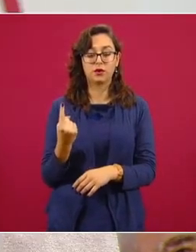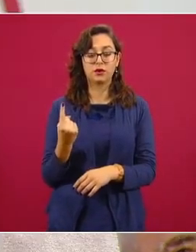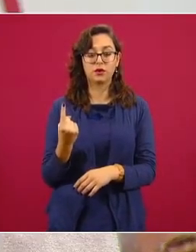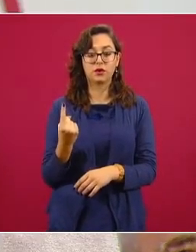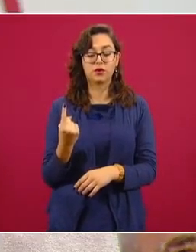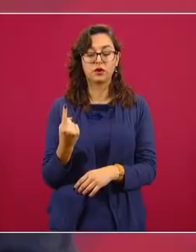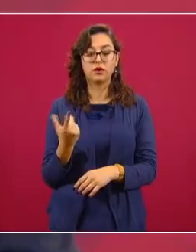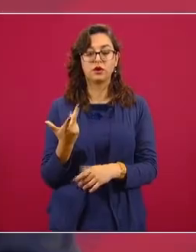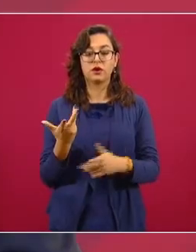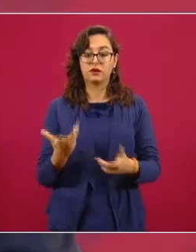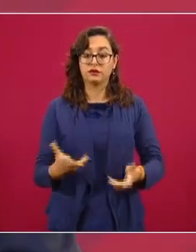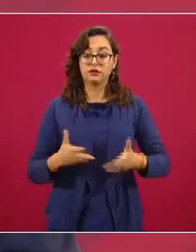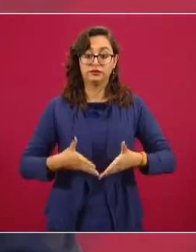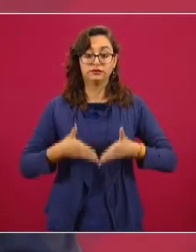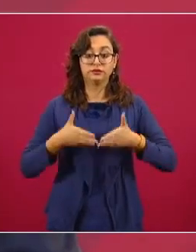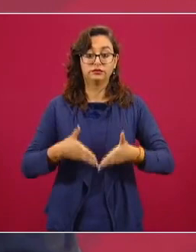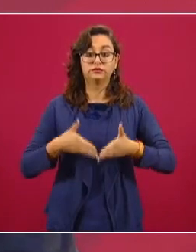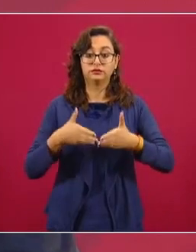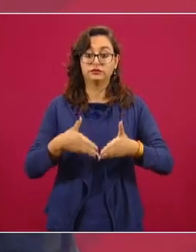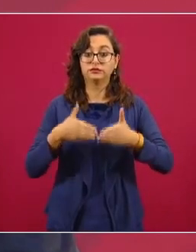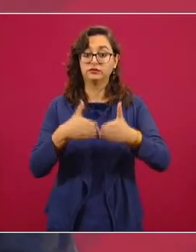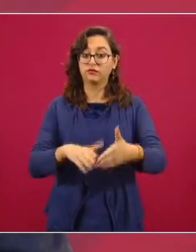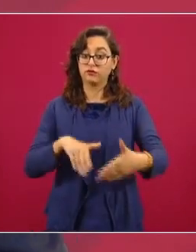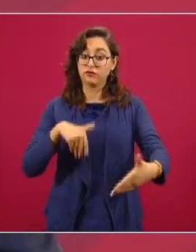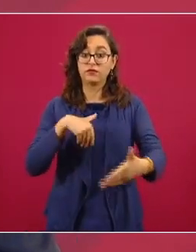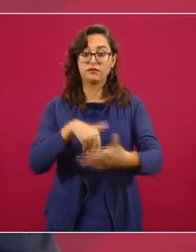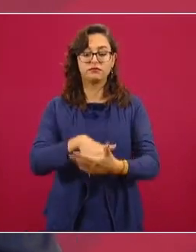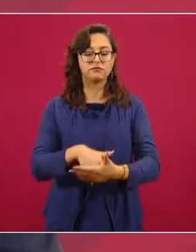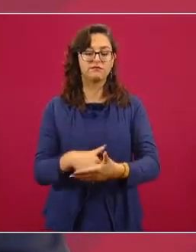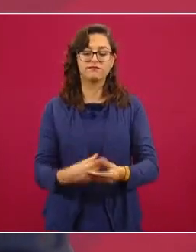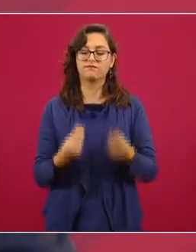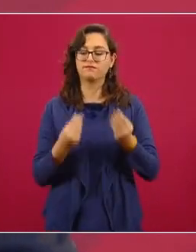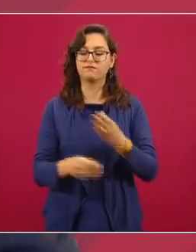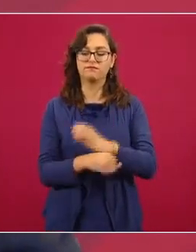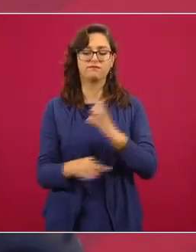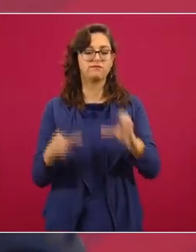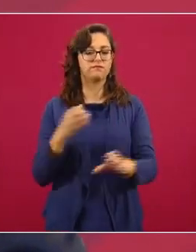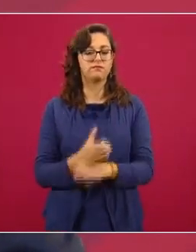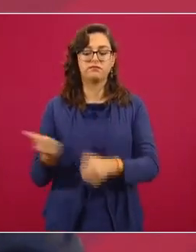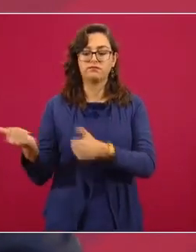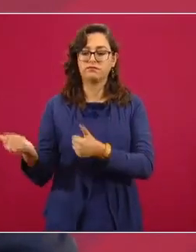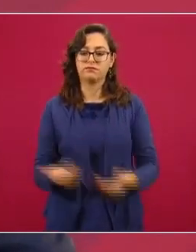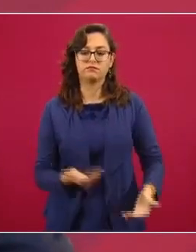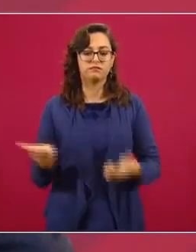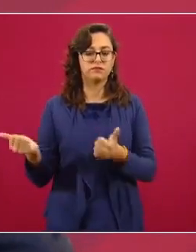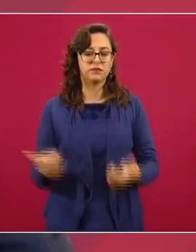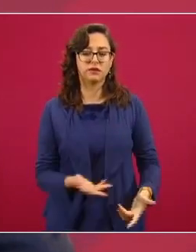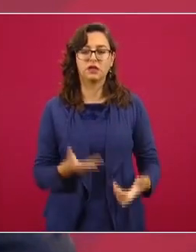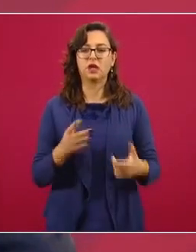por los puertos entra contrabando y droga,